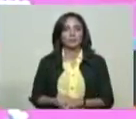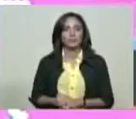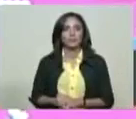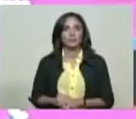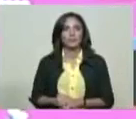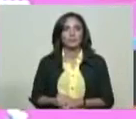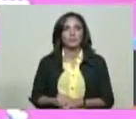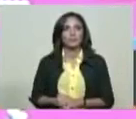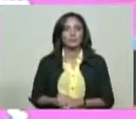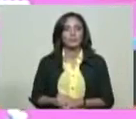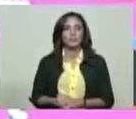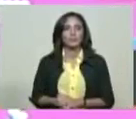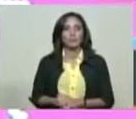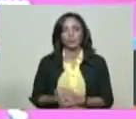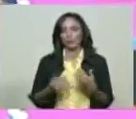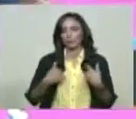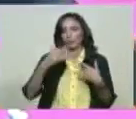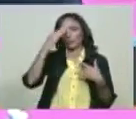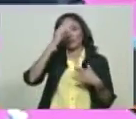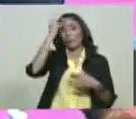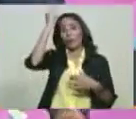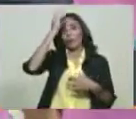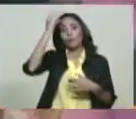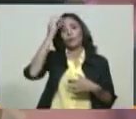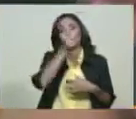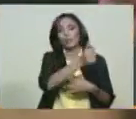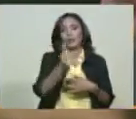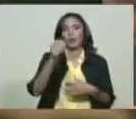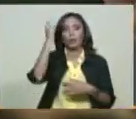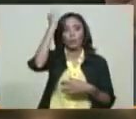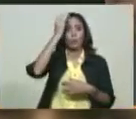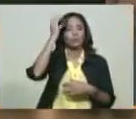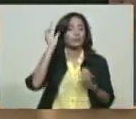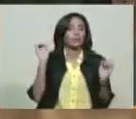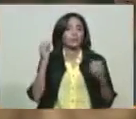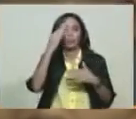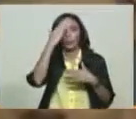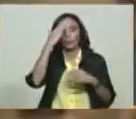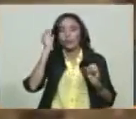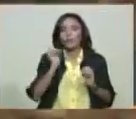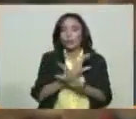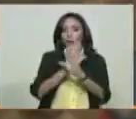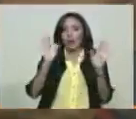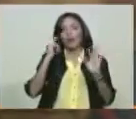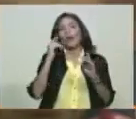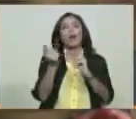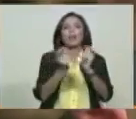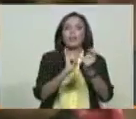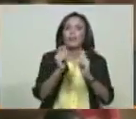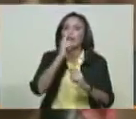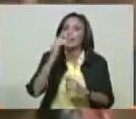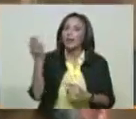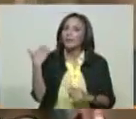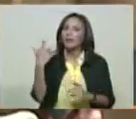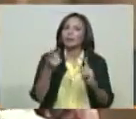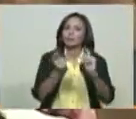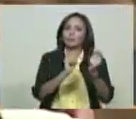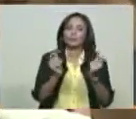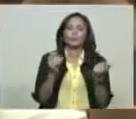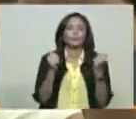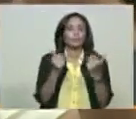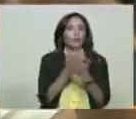sé que esto viene de la conciencia lo sé sé muy bien el debate que tuvieron el día de ayer los